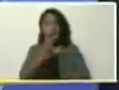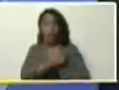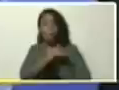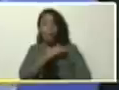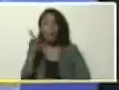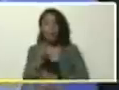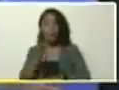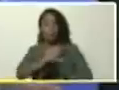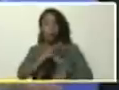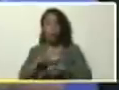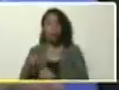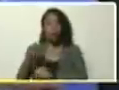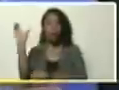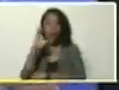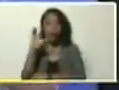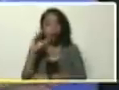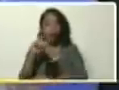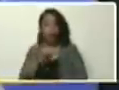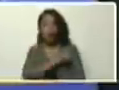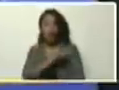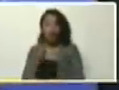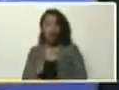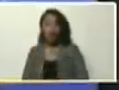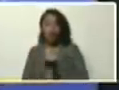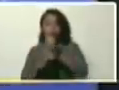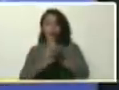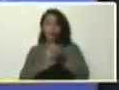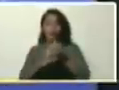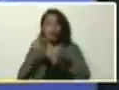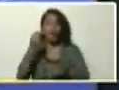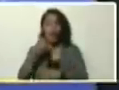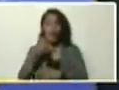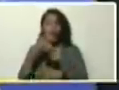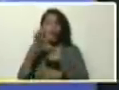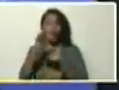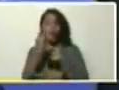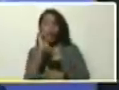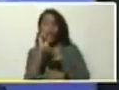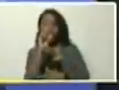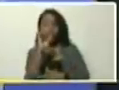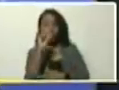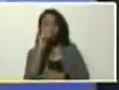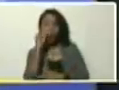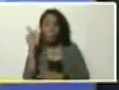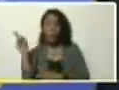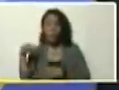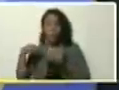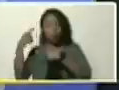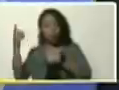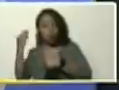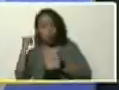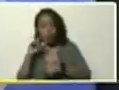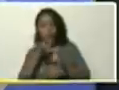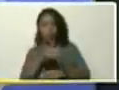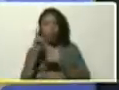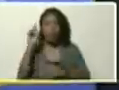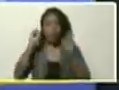de Caracas, comandada por José Francisco Bermúdez. En el contexto de la campaña de